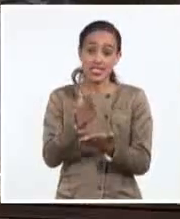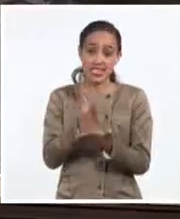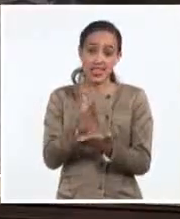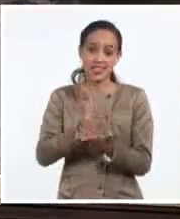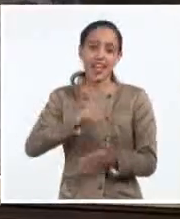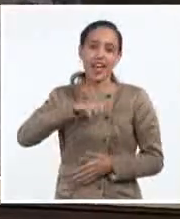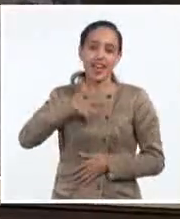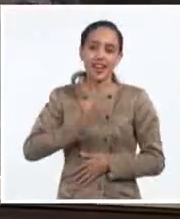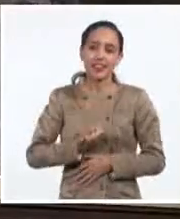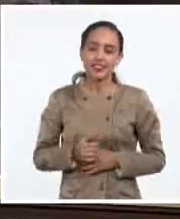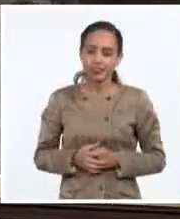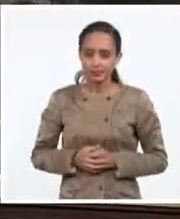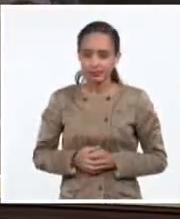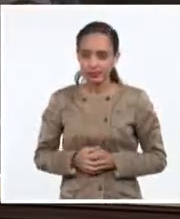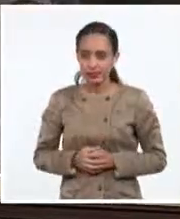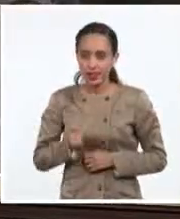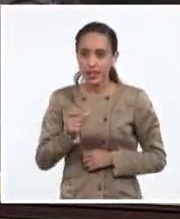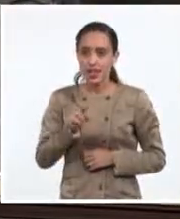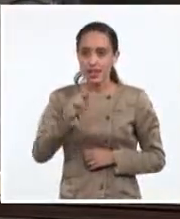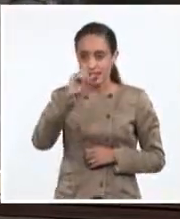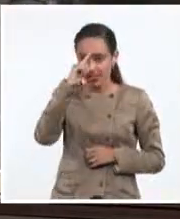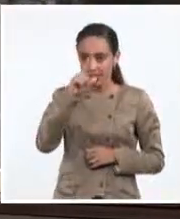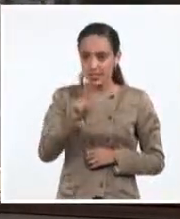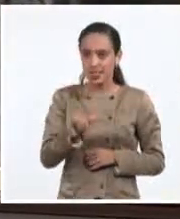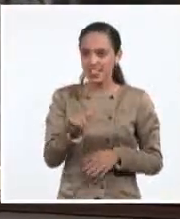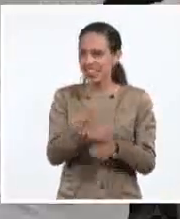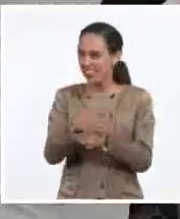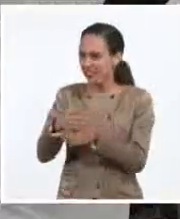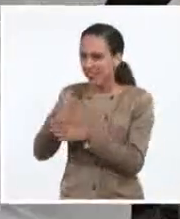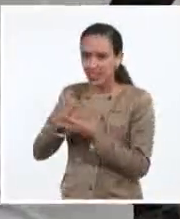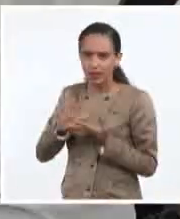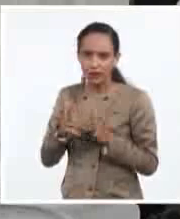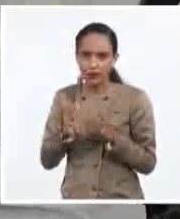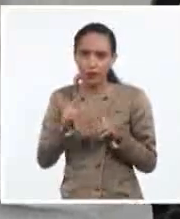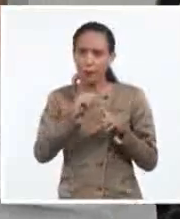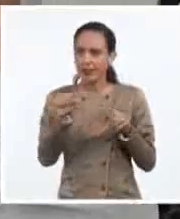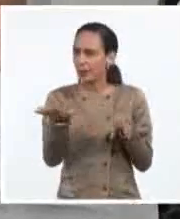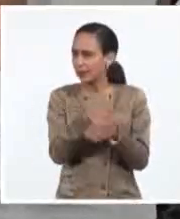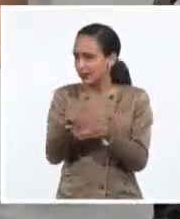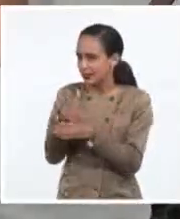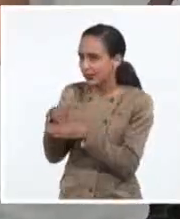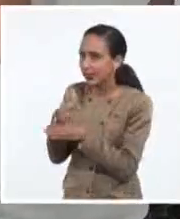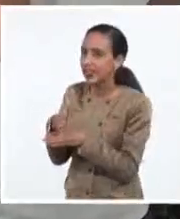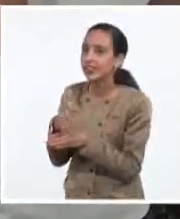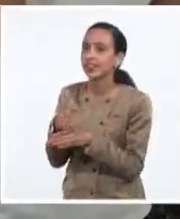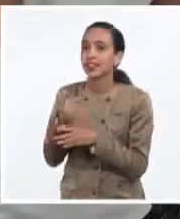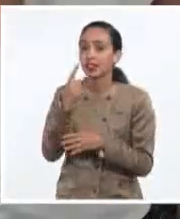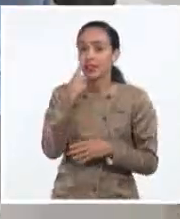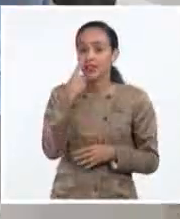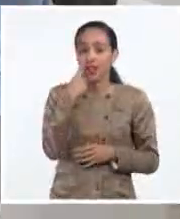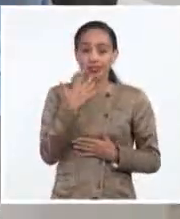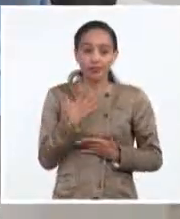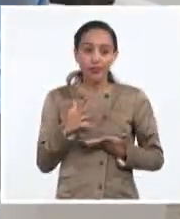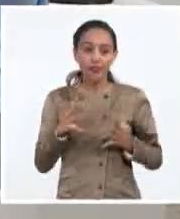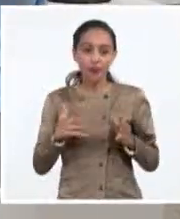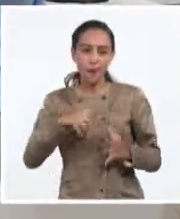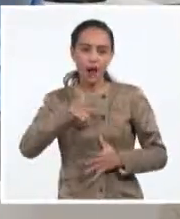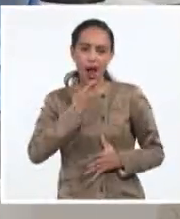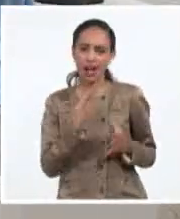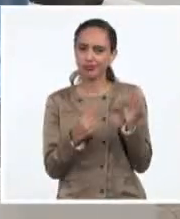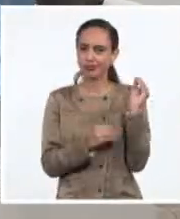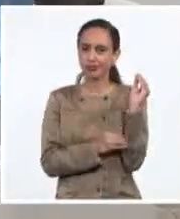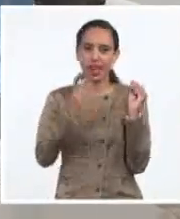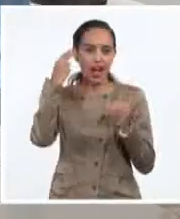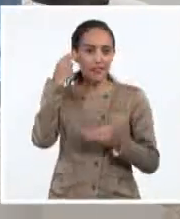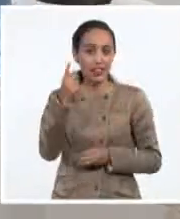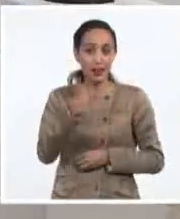Según la curadora Crisly Pérez, la diversidad de estilos y de temáticas evidencian el gran potencial artístico que ha desarrollado